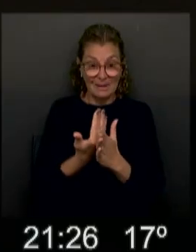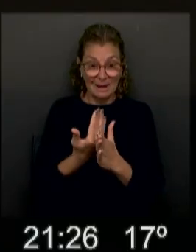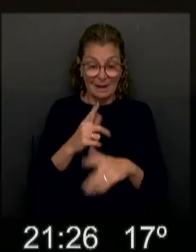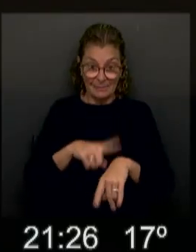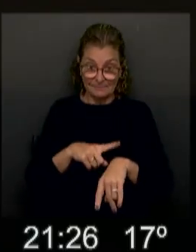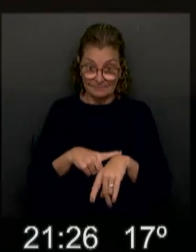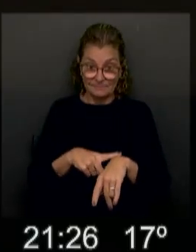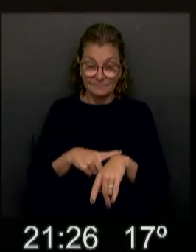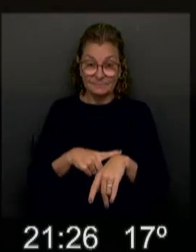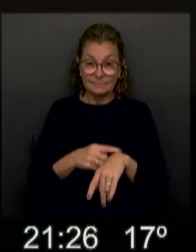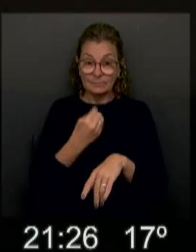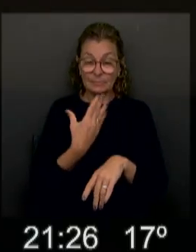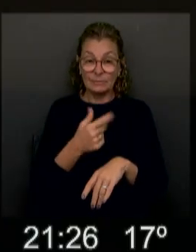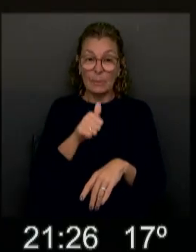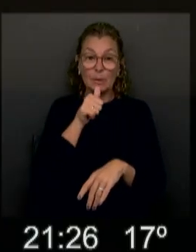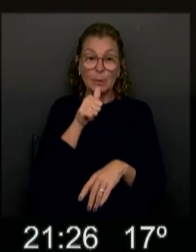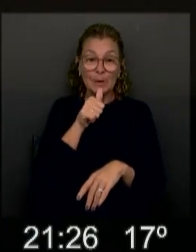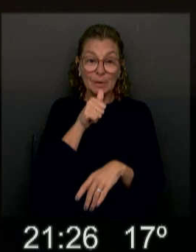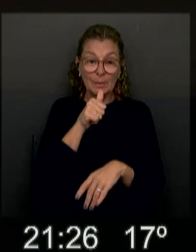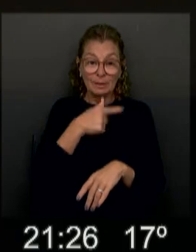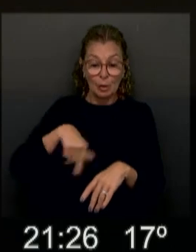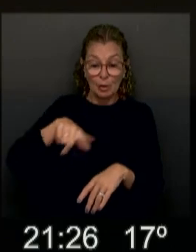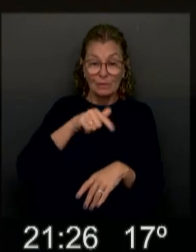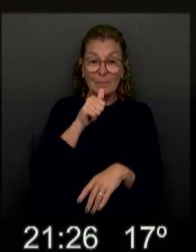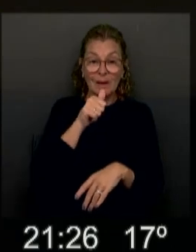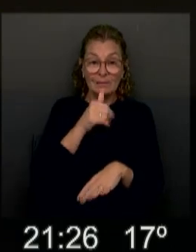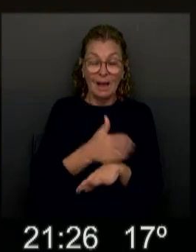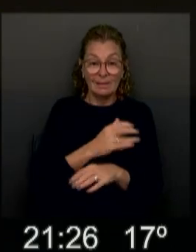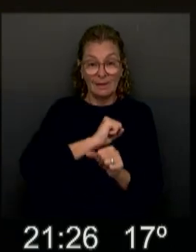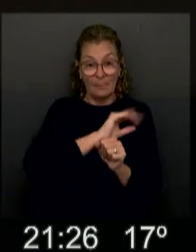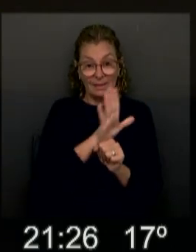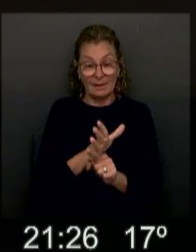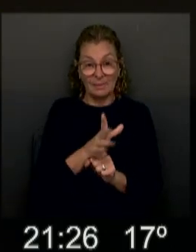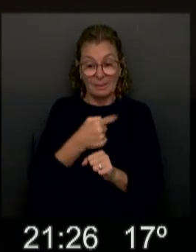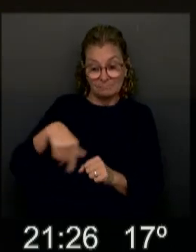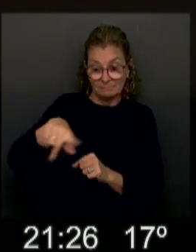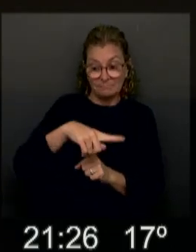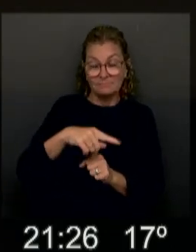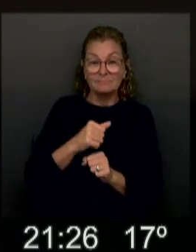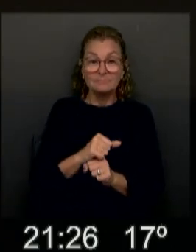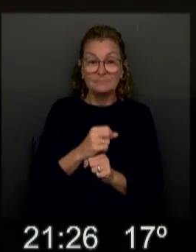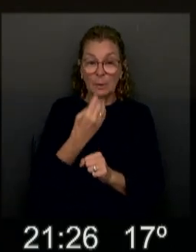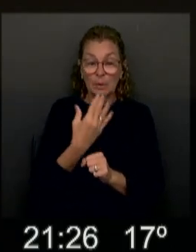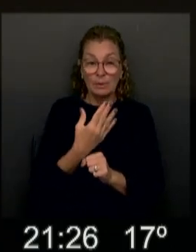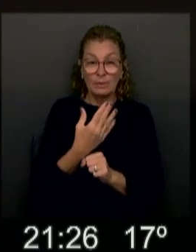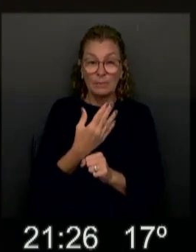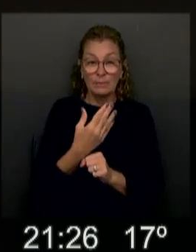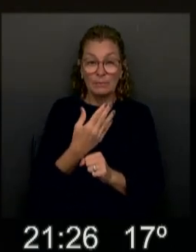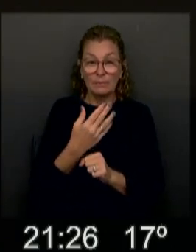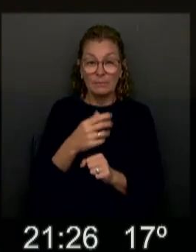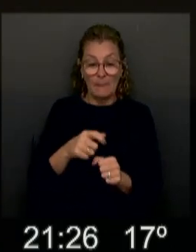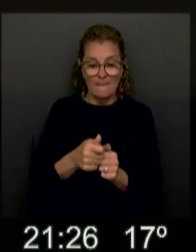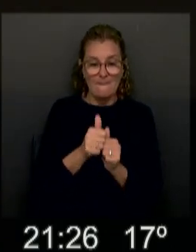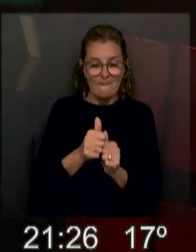Era 8 de la mañana. Y bueno, y estábamos tomando mate, porque hacemos ronda de mate antes de pandemia, ronda de mate. Y bueno, y el Moncho descorchó